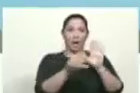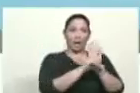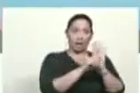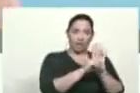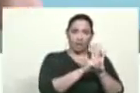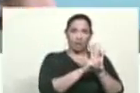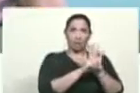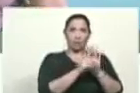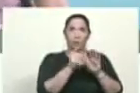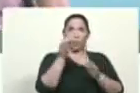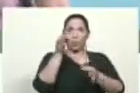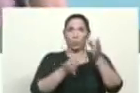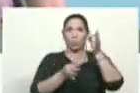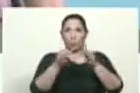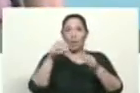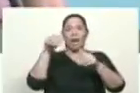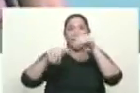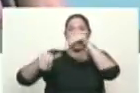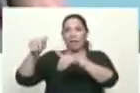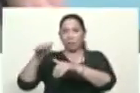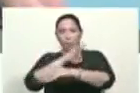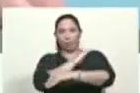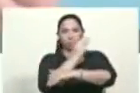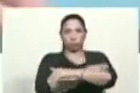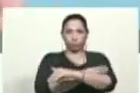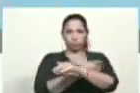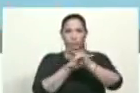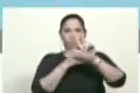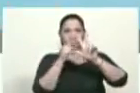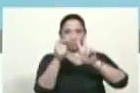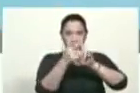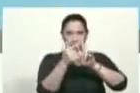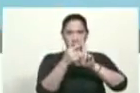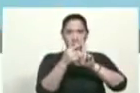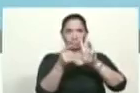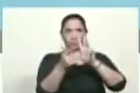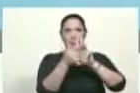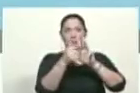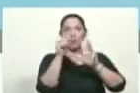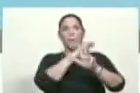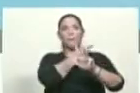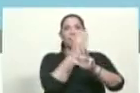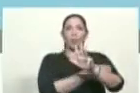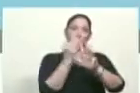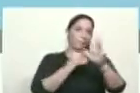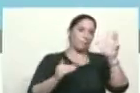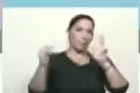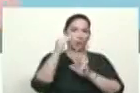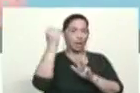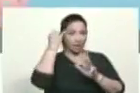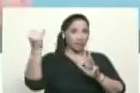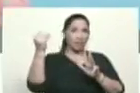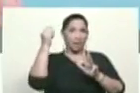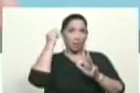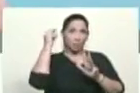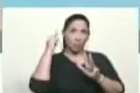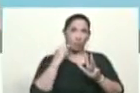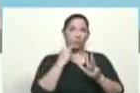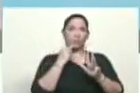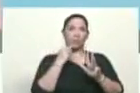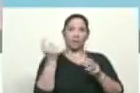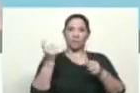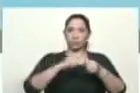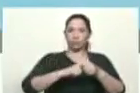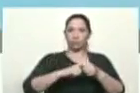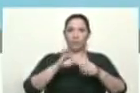judicial, incorporó el poder electoral, que es un poder de la República, y el poder moral, que también es una idea bolivariana. Incorpora a la